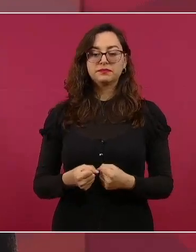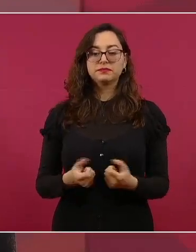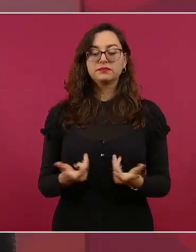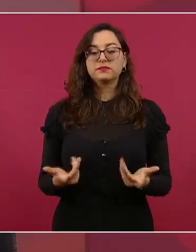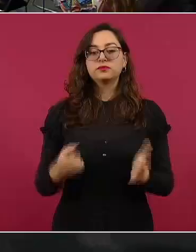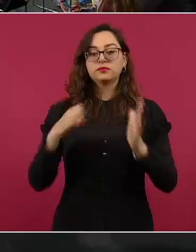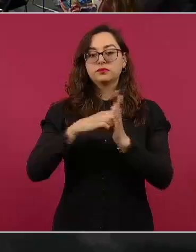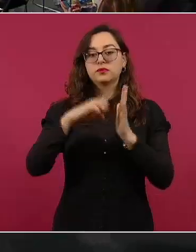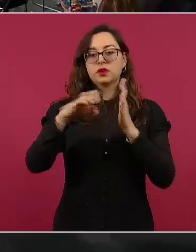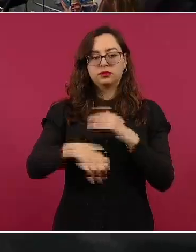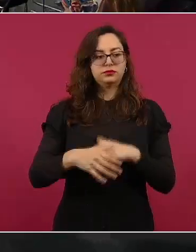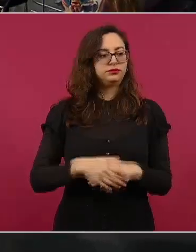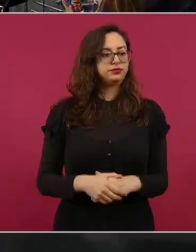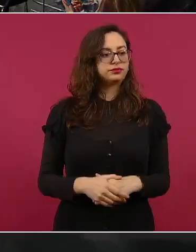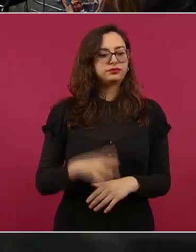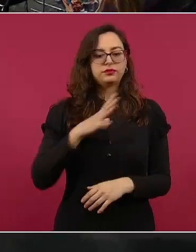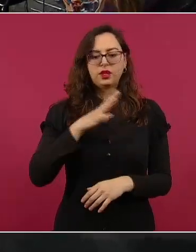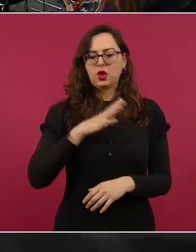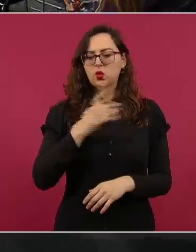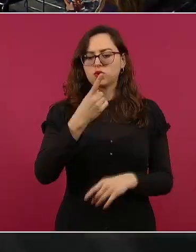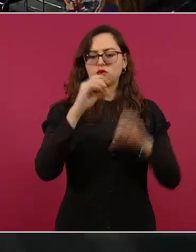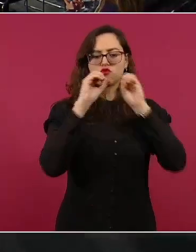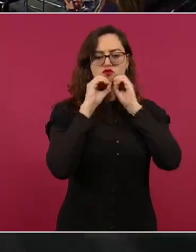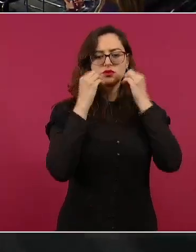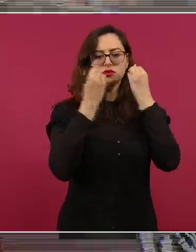a los periodistas,